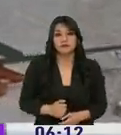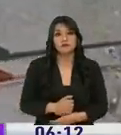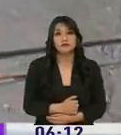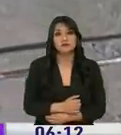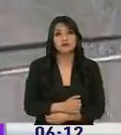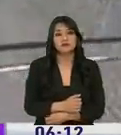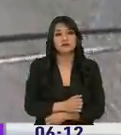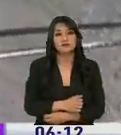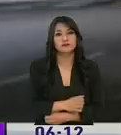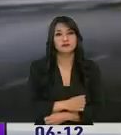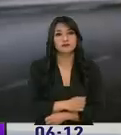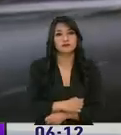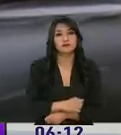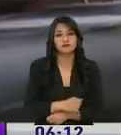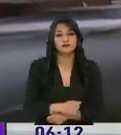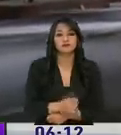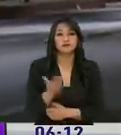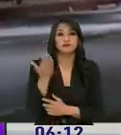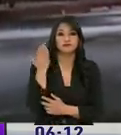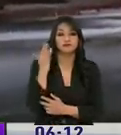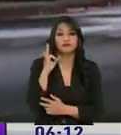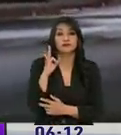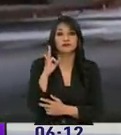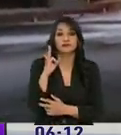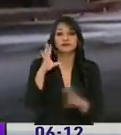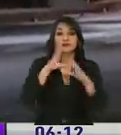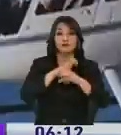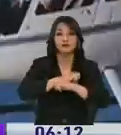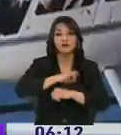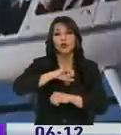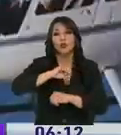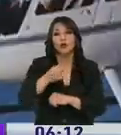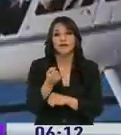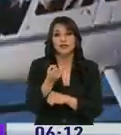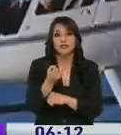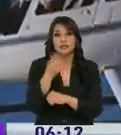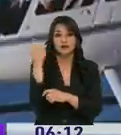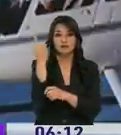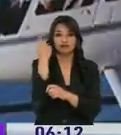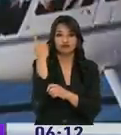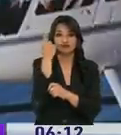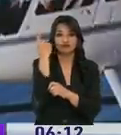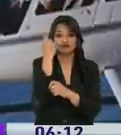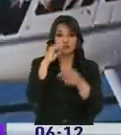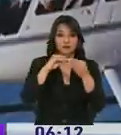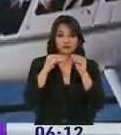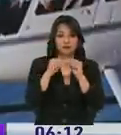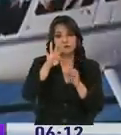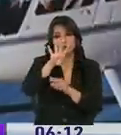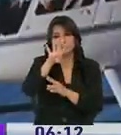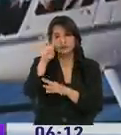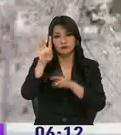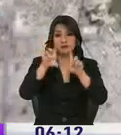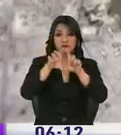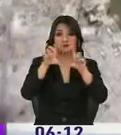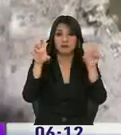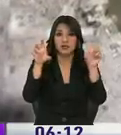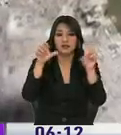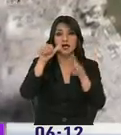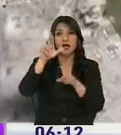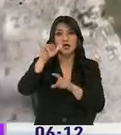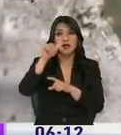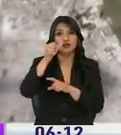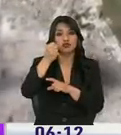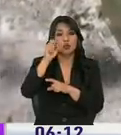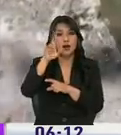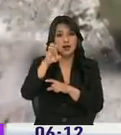La alerta surgió a las 19 horas del jueves, cuando el helicóptero Robinson 44 de la compañía Aerosuárez